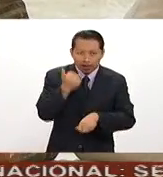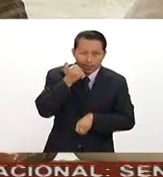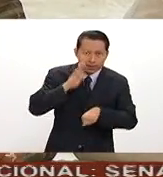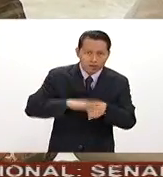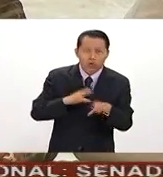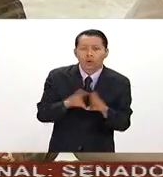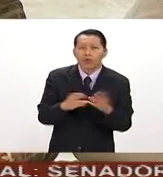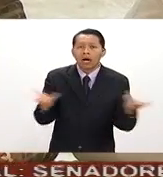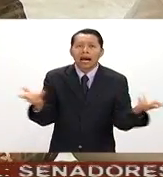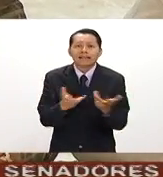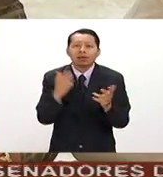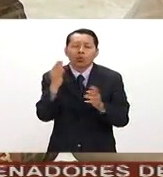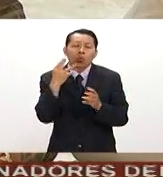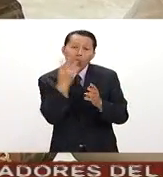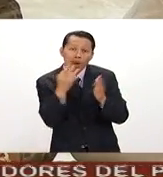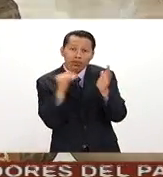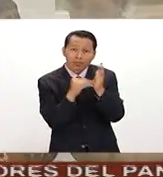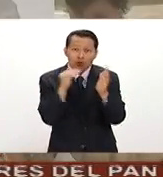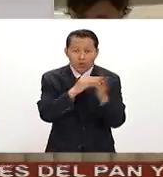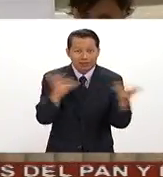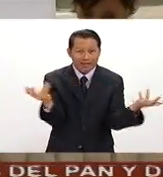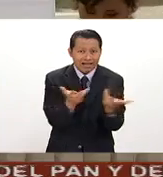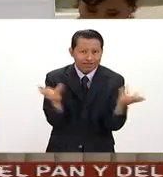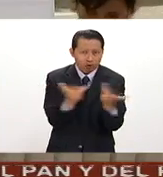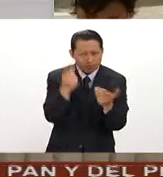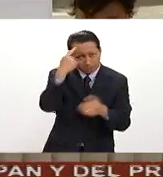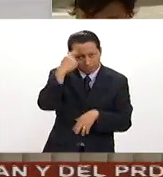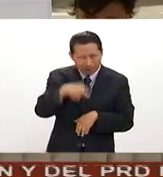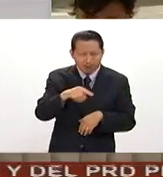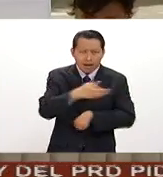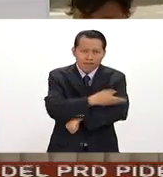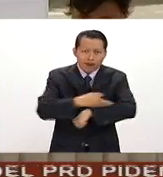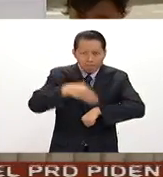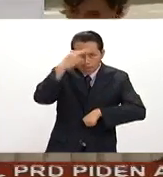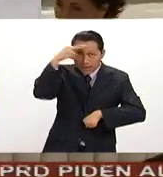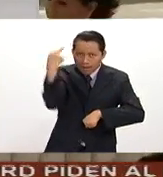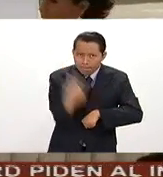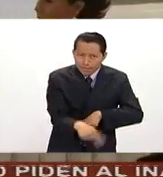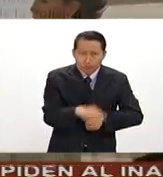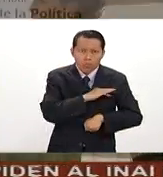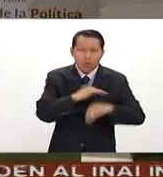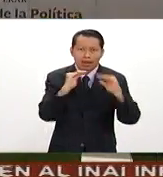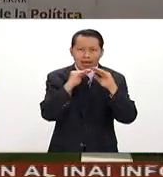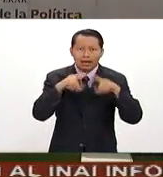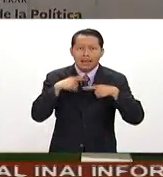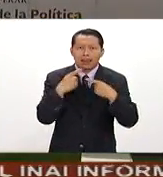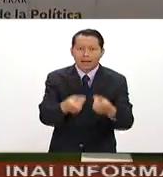han realizado más de 4 millones de acciones para que las familias mexicanas tengan una vivienda.